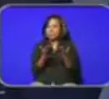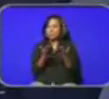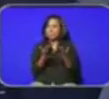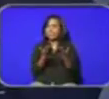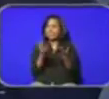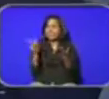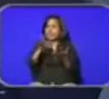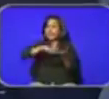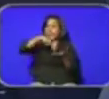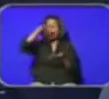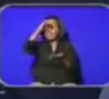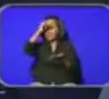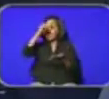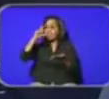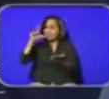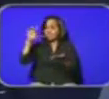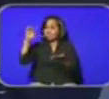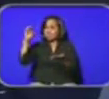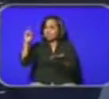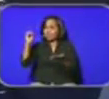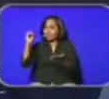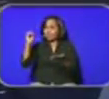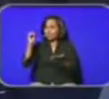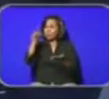No me cuaja la cantidad de...